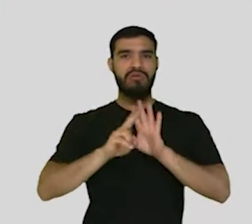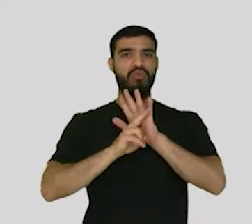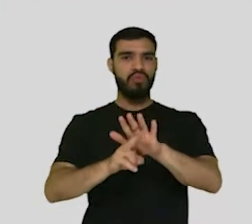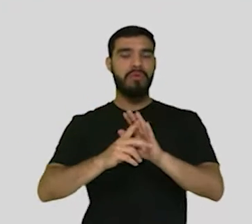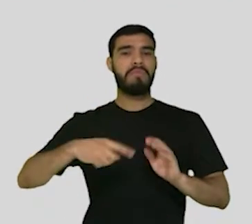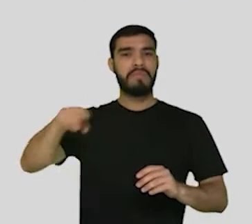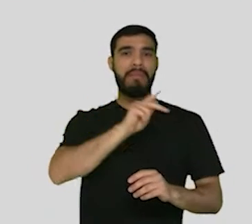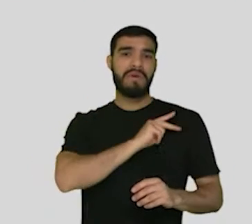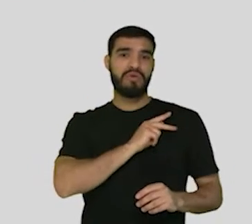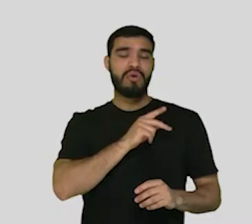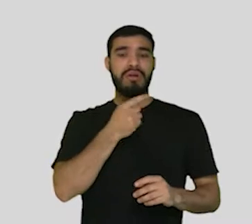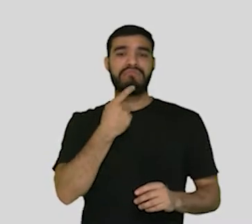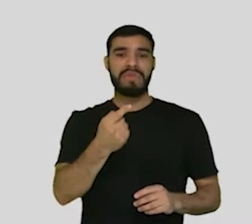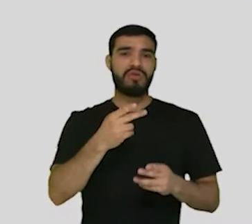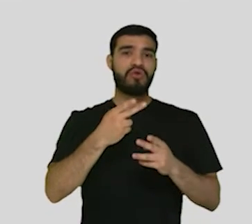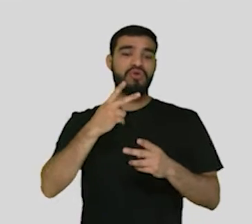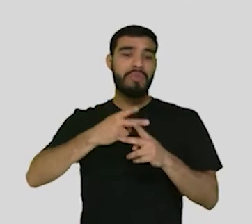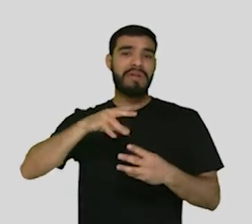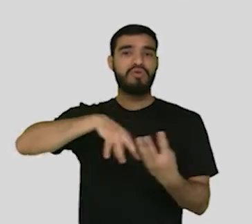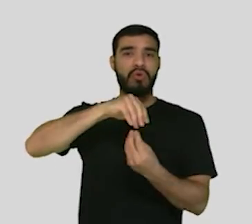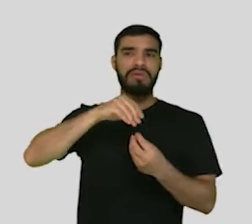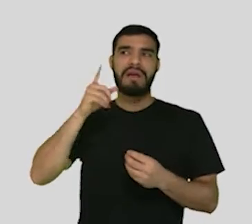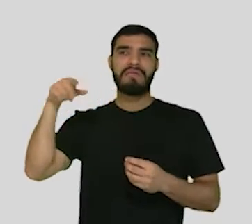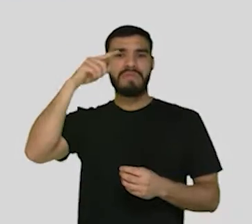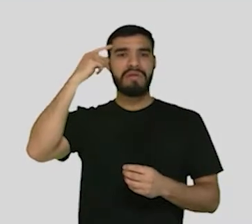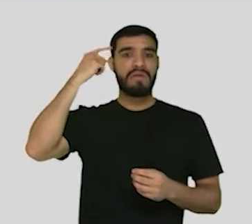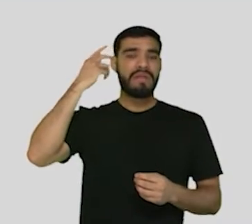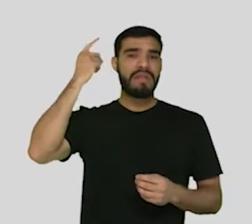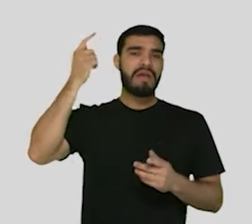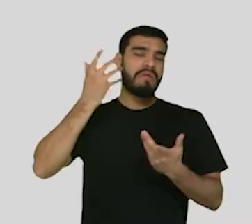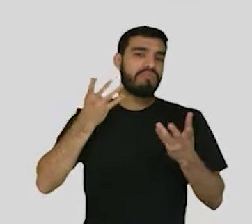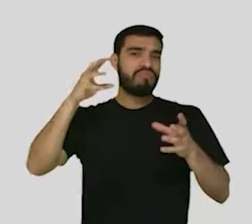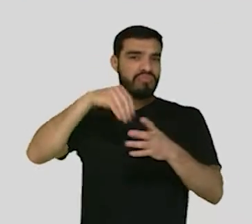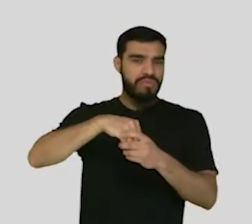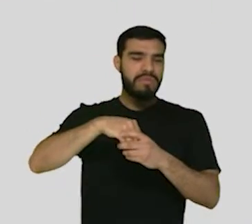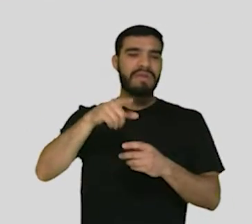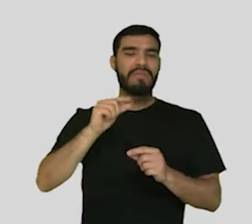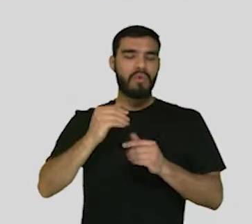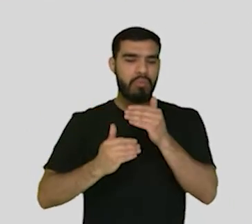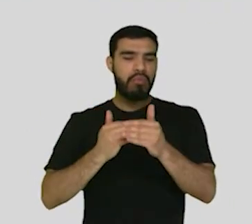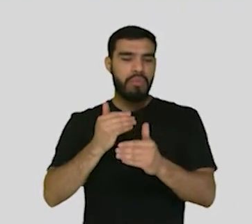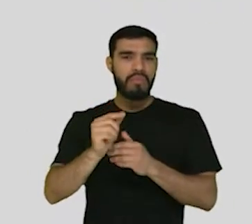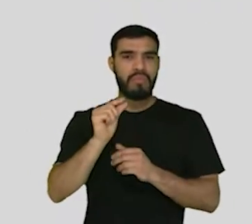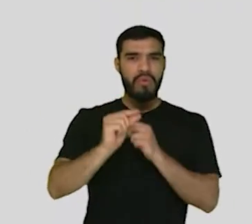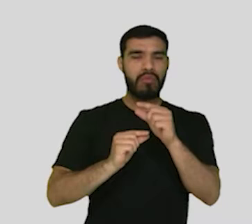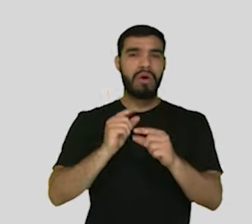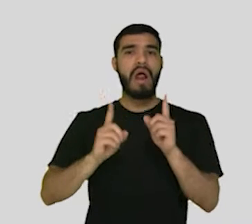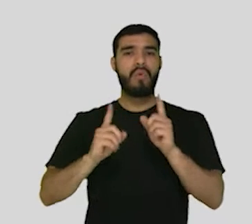IRG, va esa pa salud pe habi hoy, tapiza.